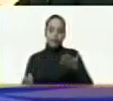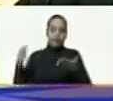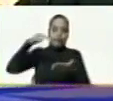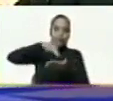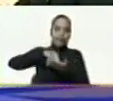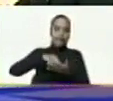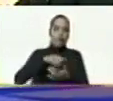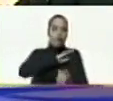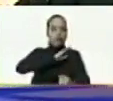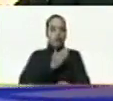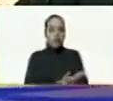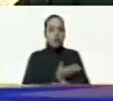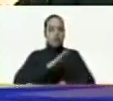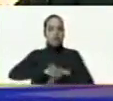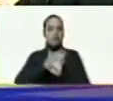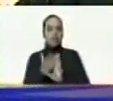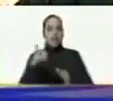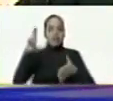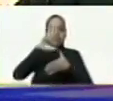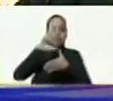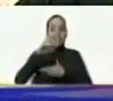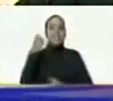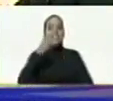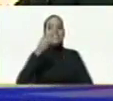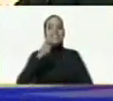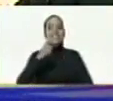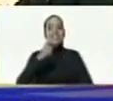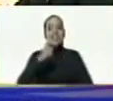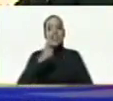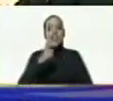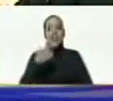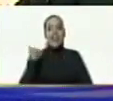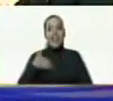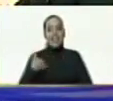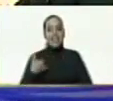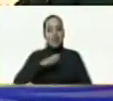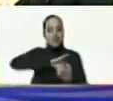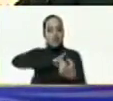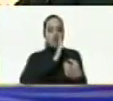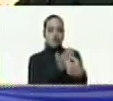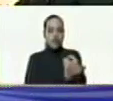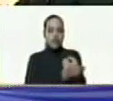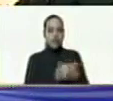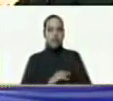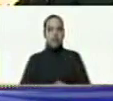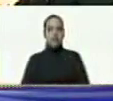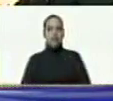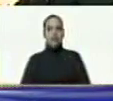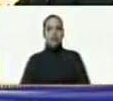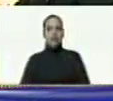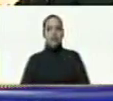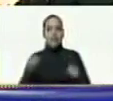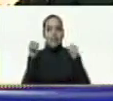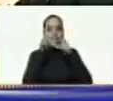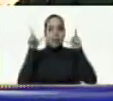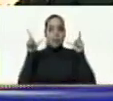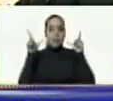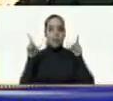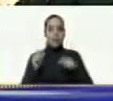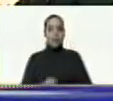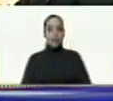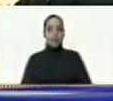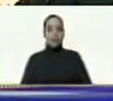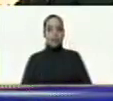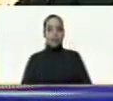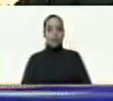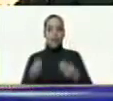con fuerza, porque América Latina necesita una Argentina fortalecida, despierta, vital.